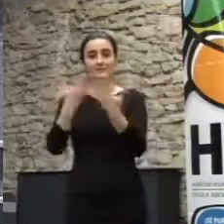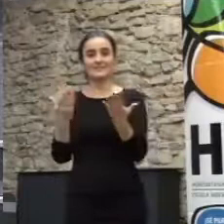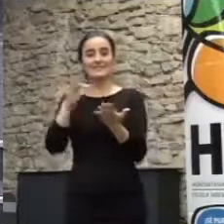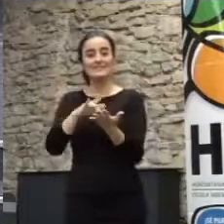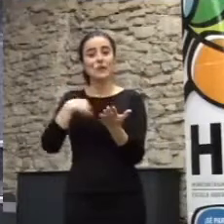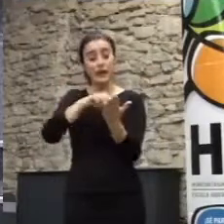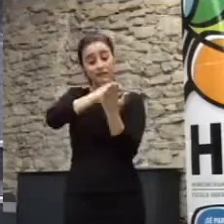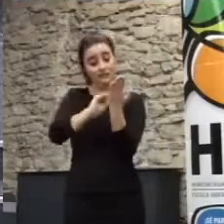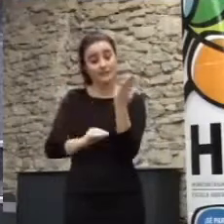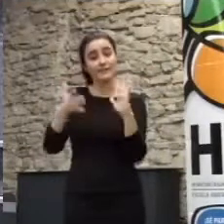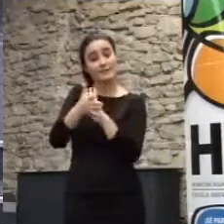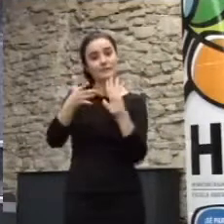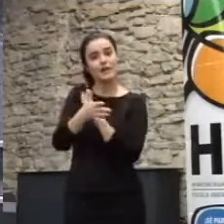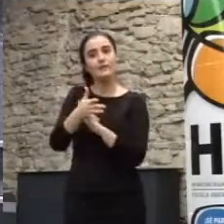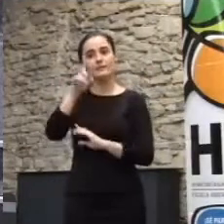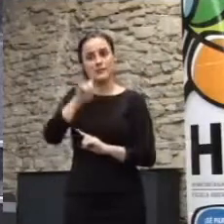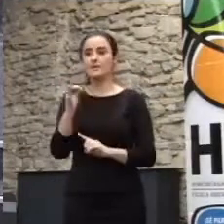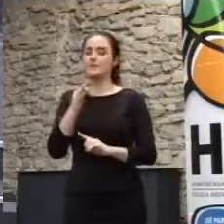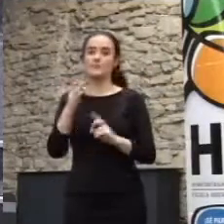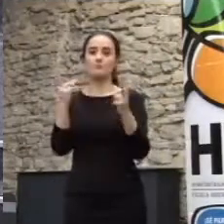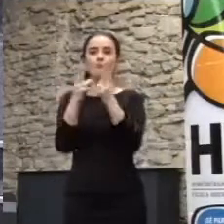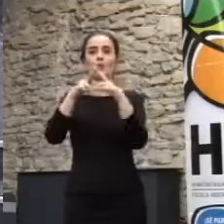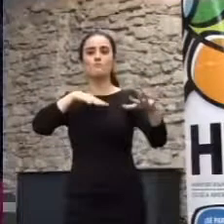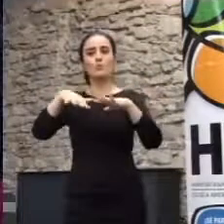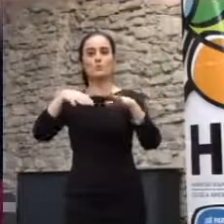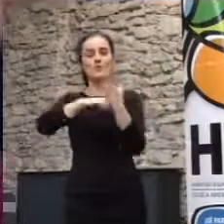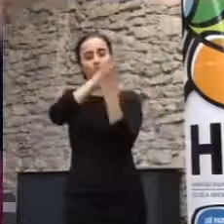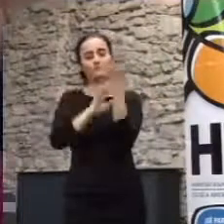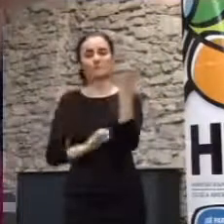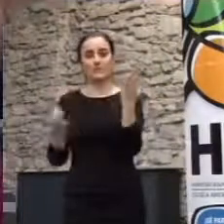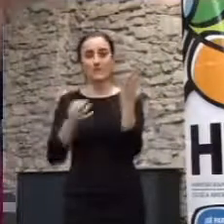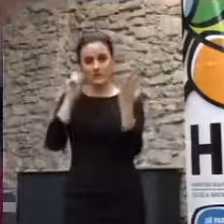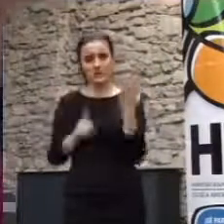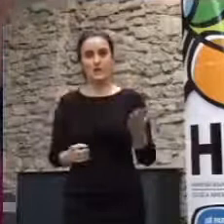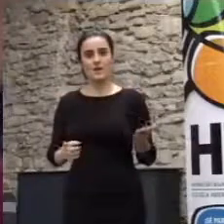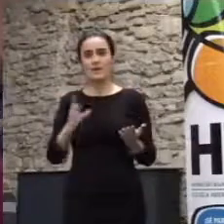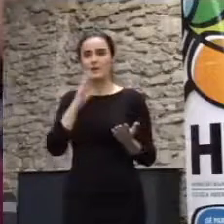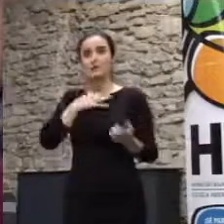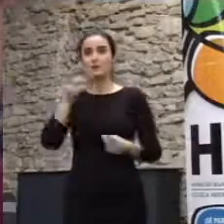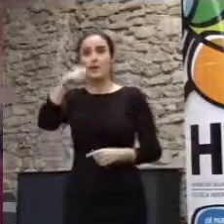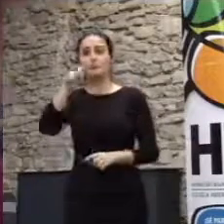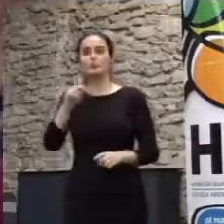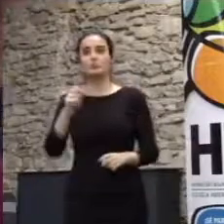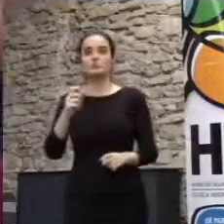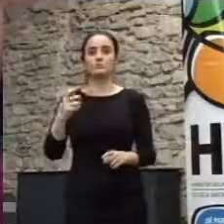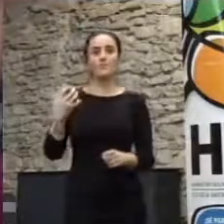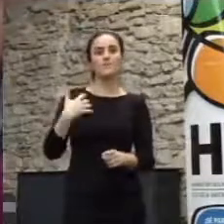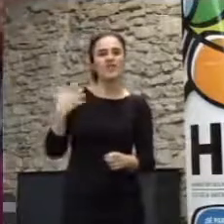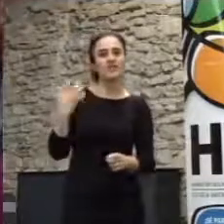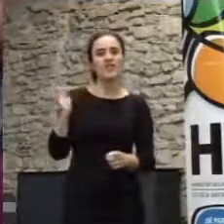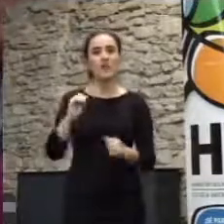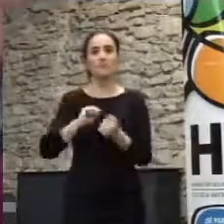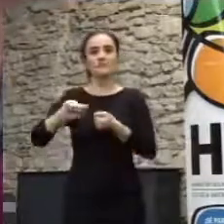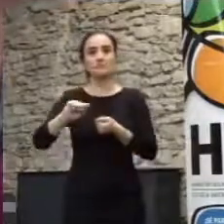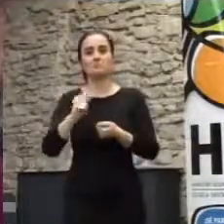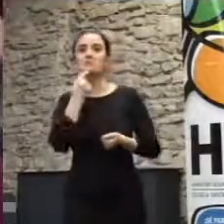también reflejéis el movimiento popular. O sea, lo que está planteando el movimiento. Por mucho que os fastidie, o aparentemente habéis dicho que os